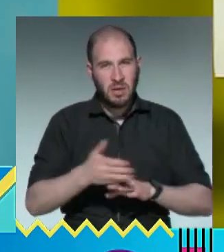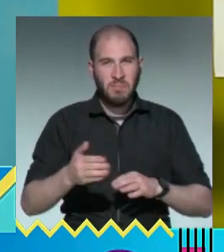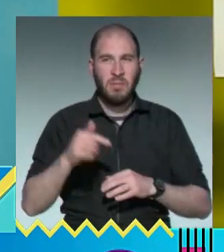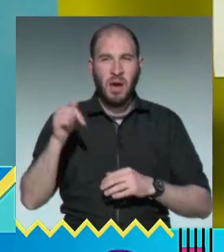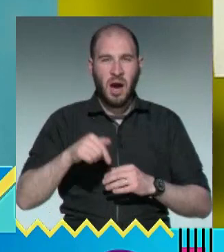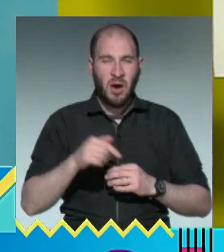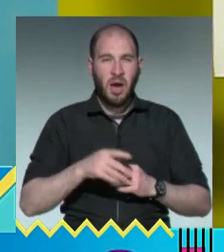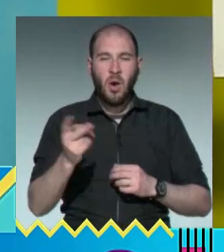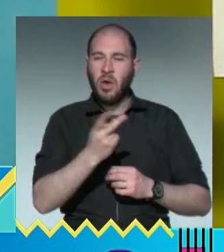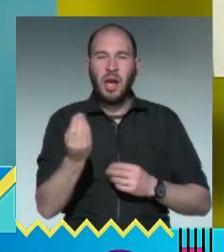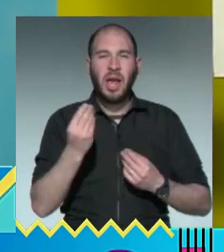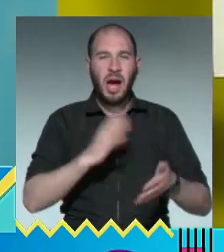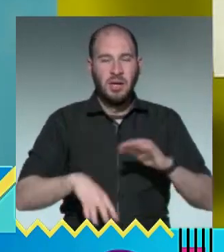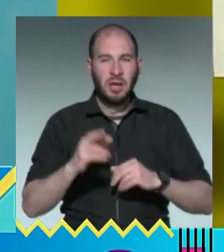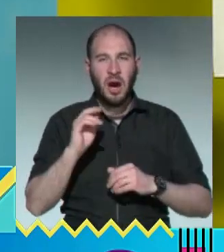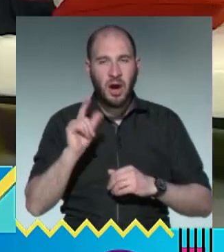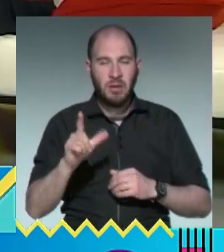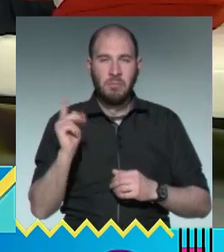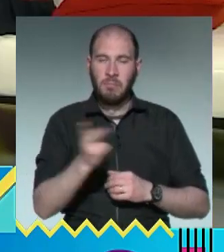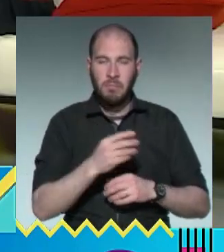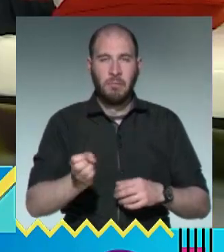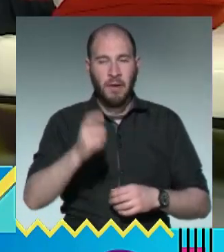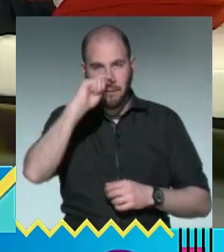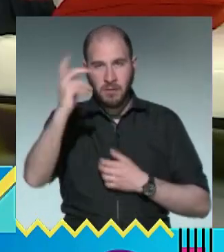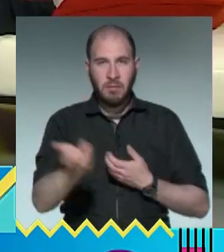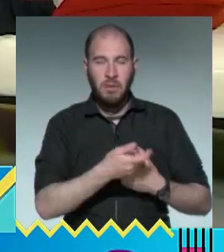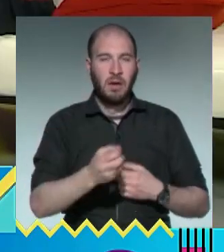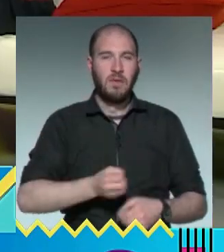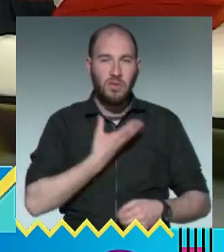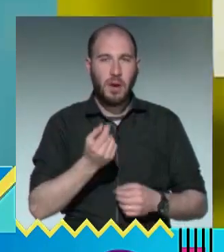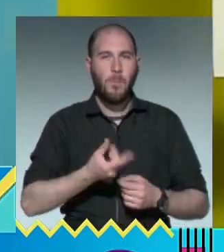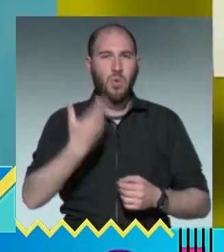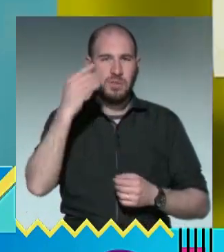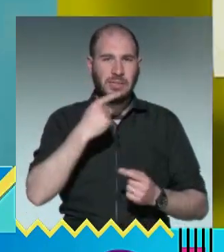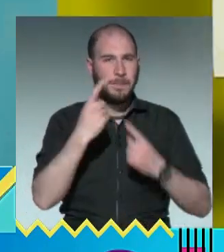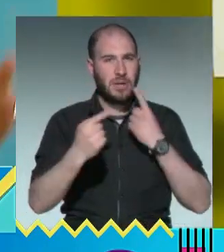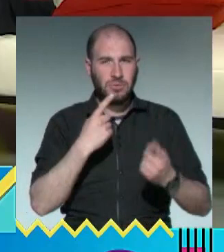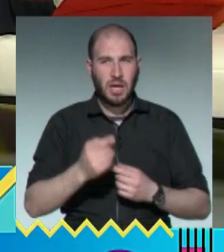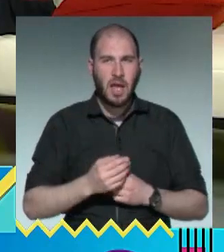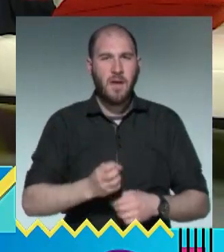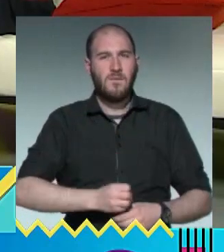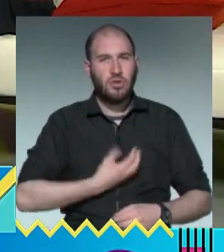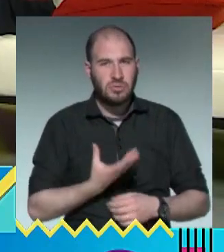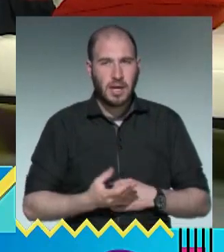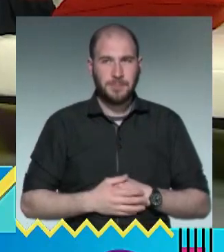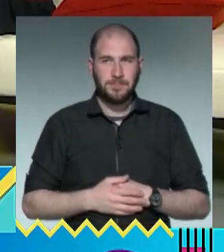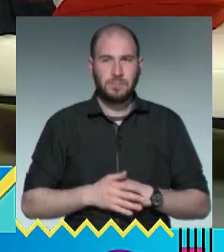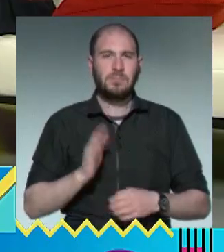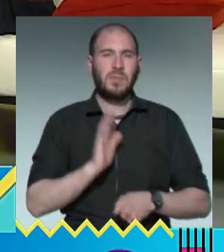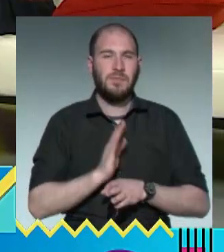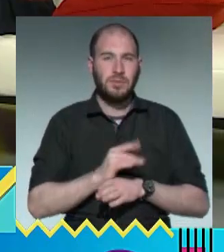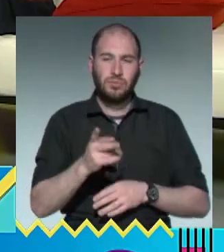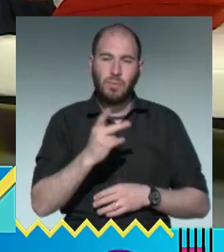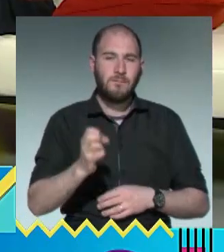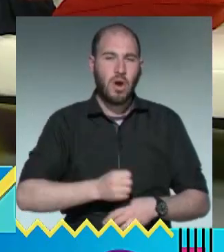quiero ir a lo que hacen ustedes, ¿sí? Al rol de ustedes como bomberos voluntarios. Y supongo que muchas veces les han preguntado esto del voluntario, ¿no? ¿Qué significa que